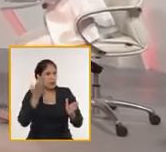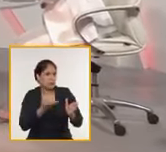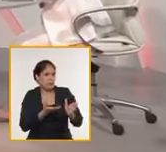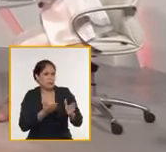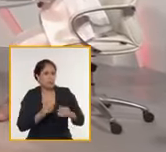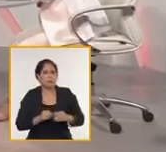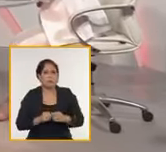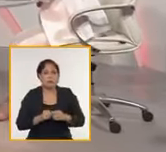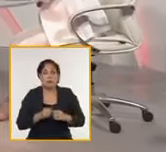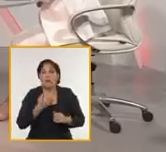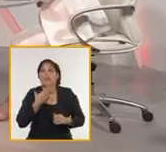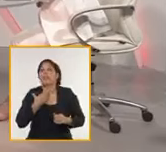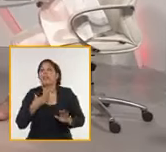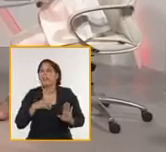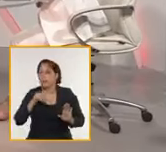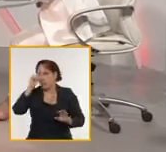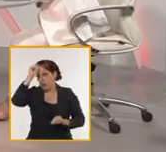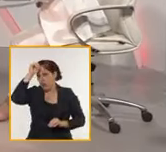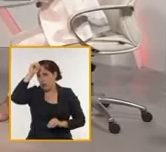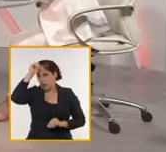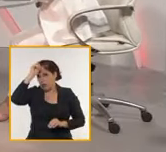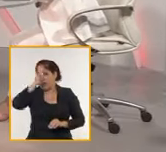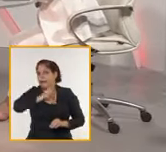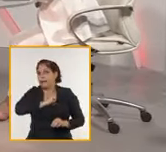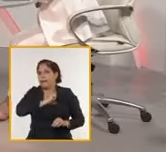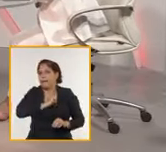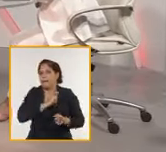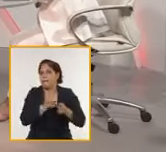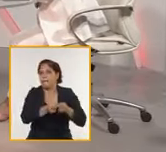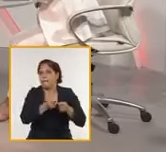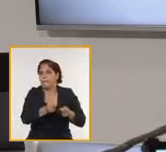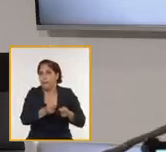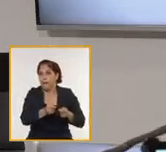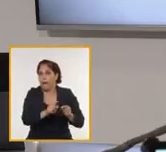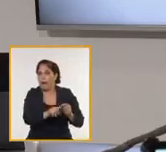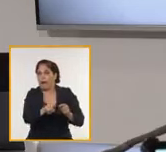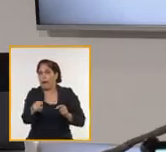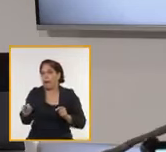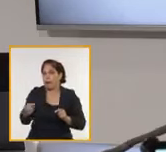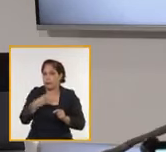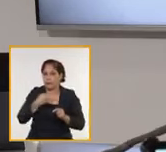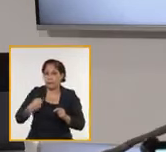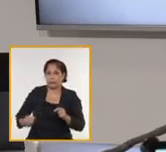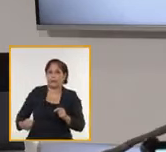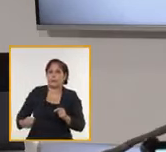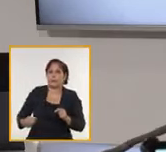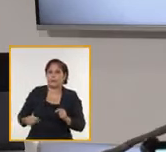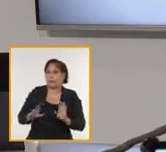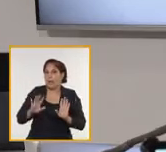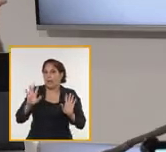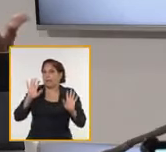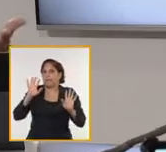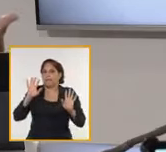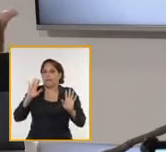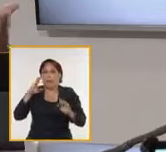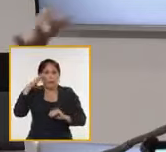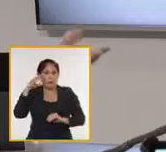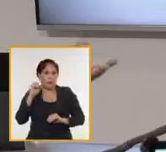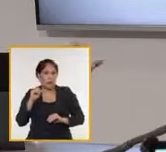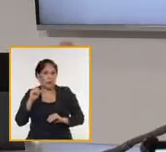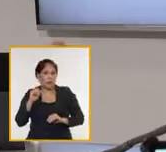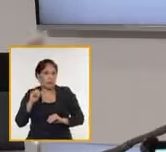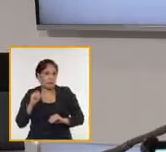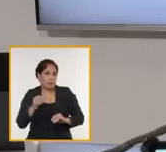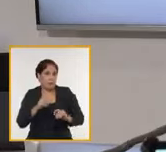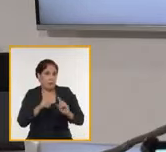que aspiraba. Para utilizar a India como una herramienta de contención. Exacto. Hacia China. Y se ha visto la